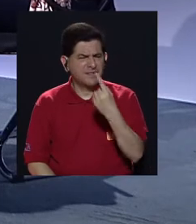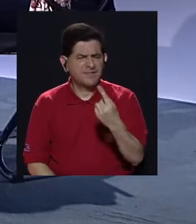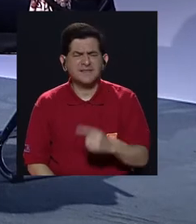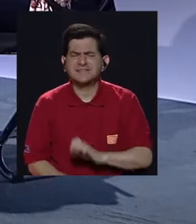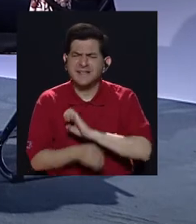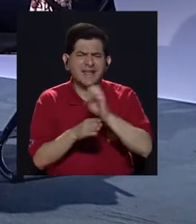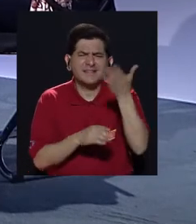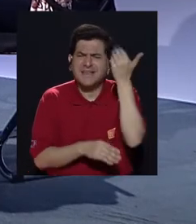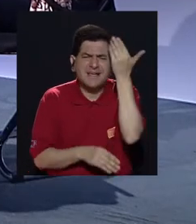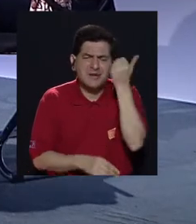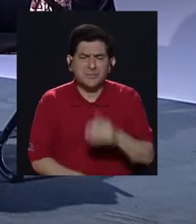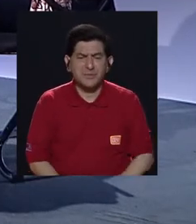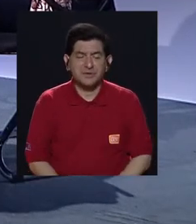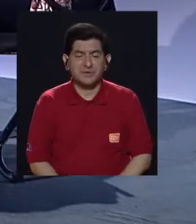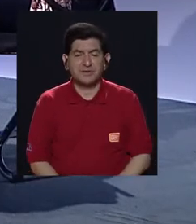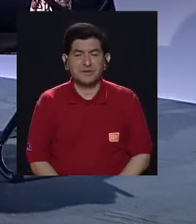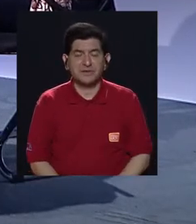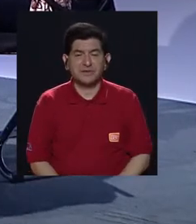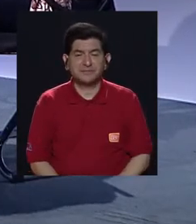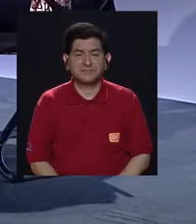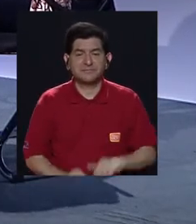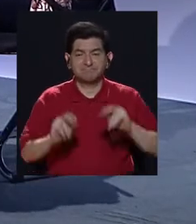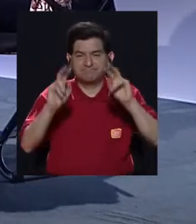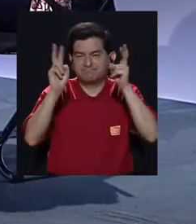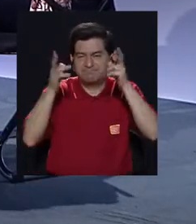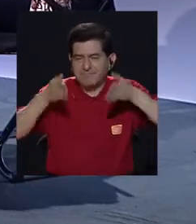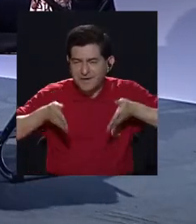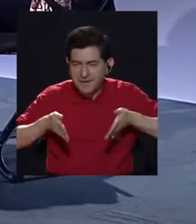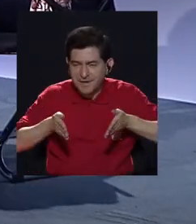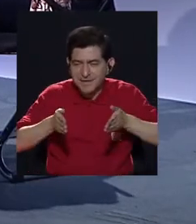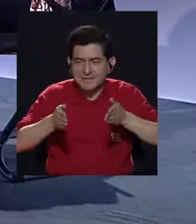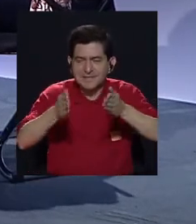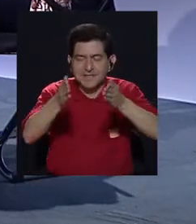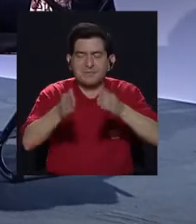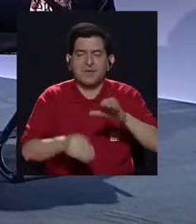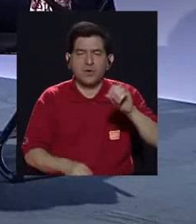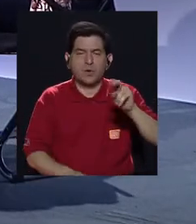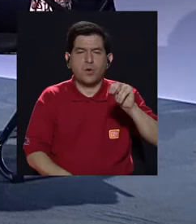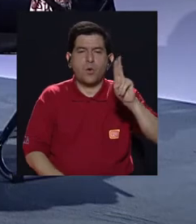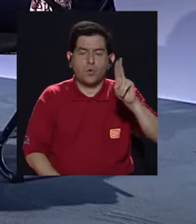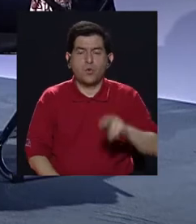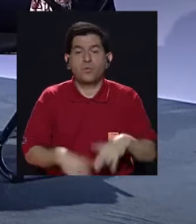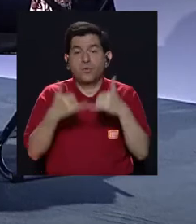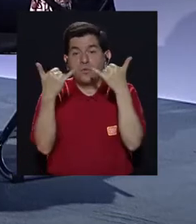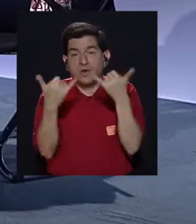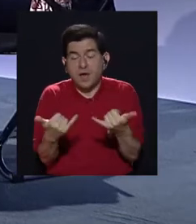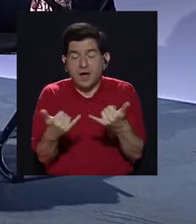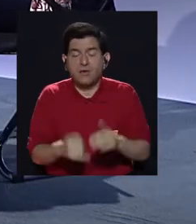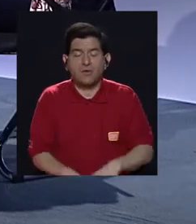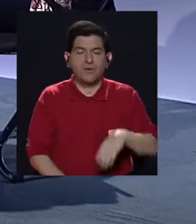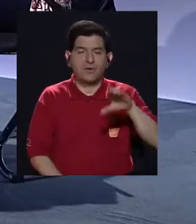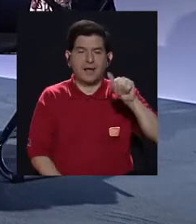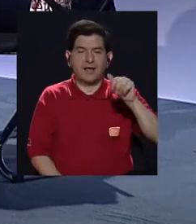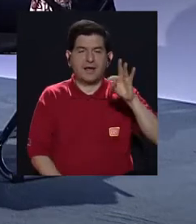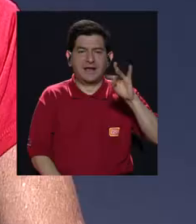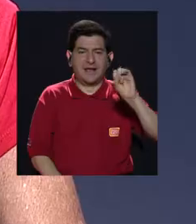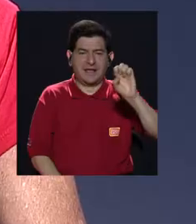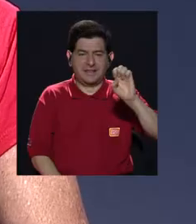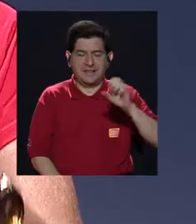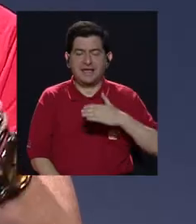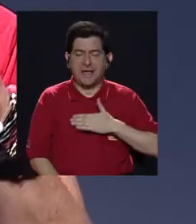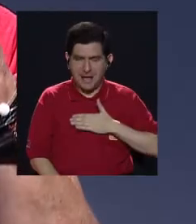quería mencionarle la ética porque en el camino d naciones unidas- y ahora en el karting